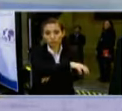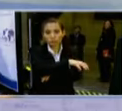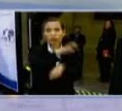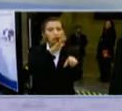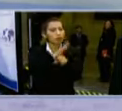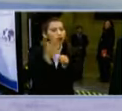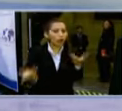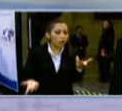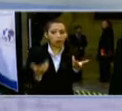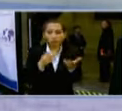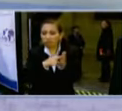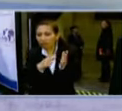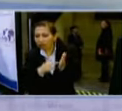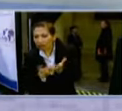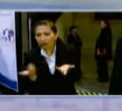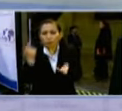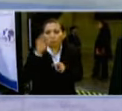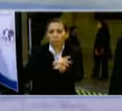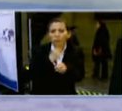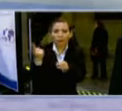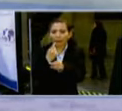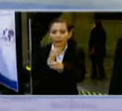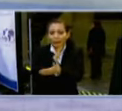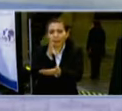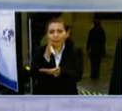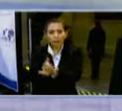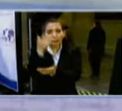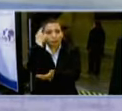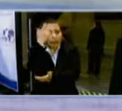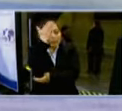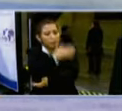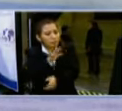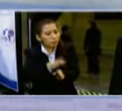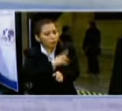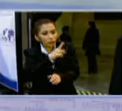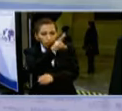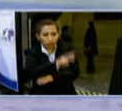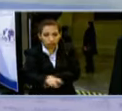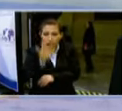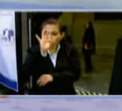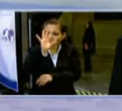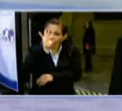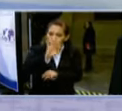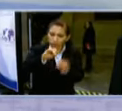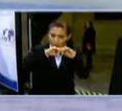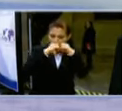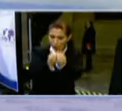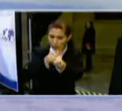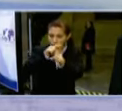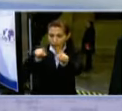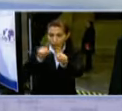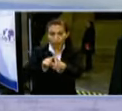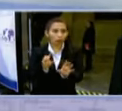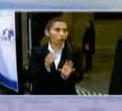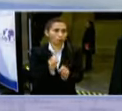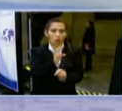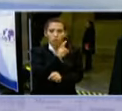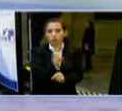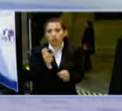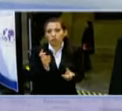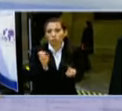es el marco? ¿Cuál es la justificación para saber por qué en 240 y no en 200?